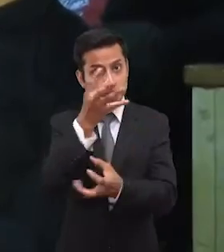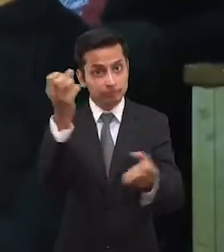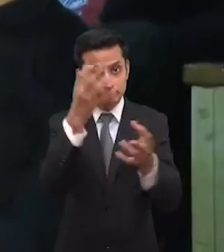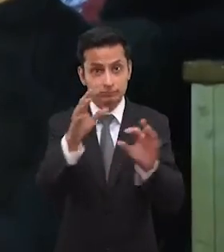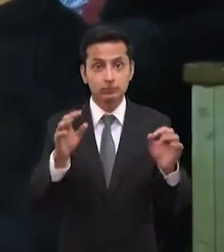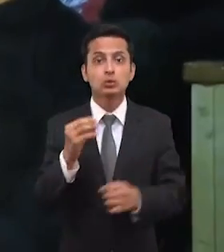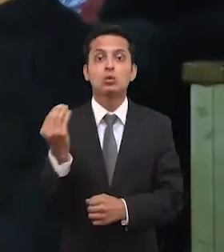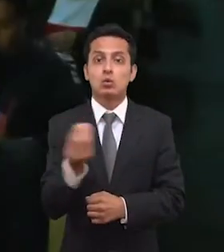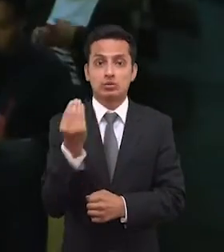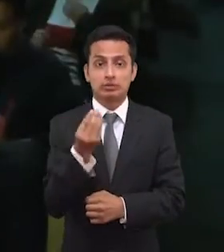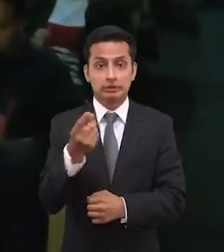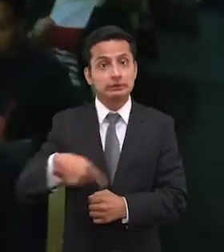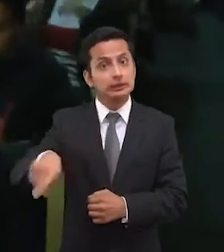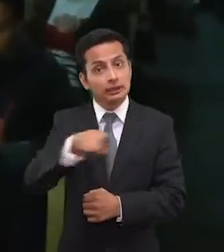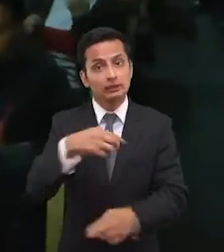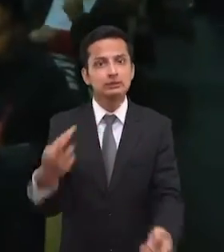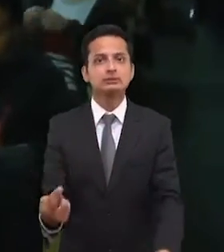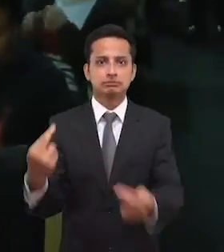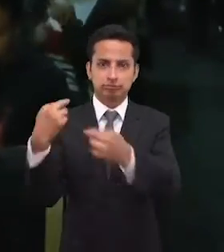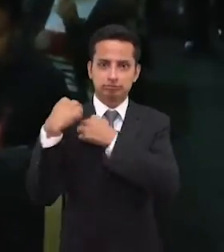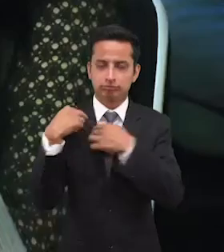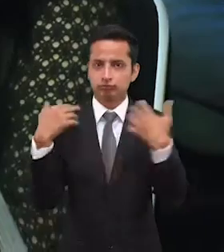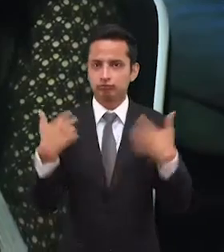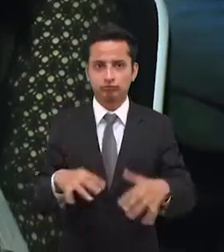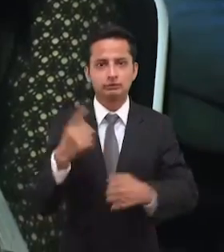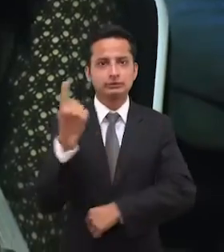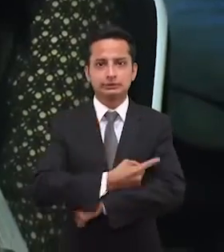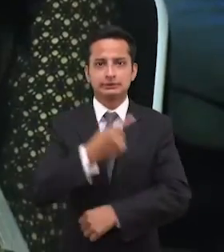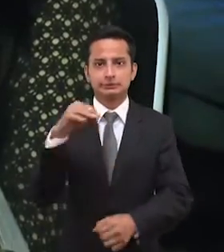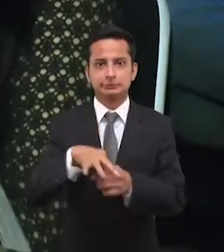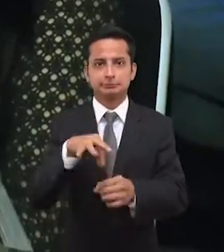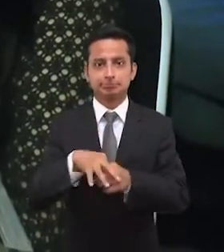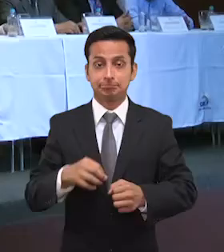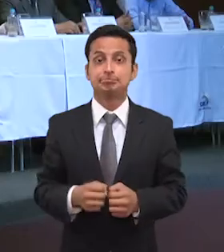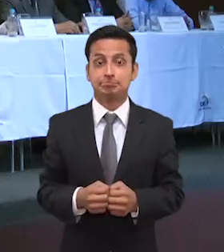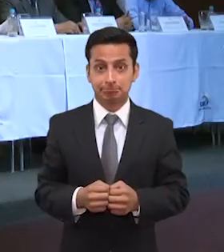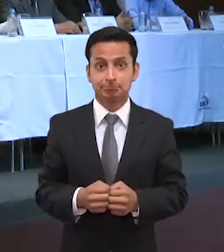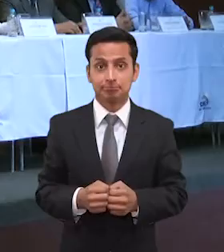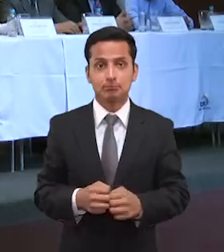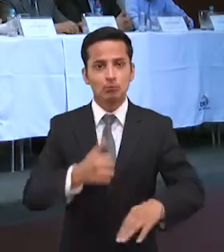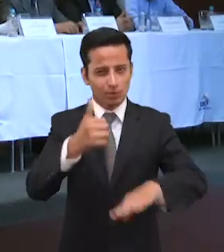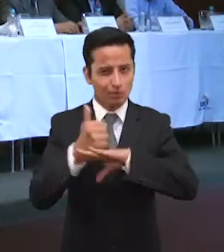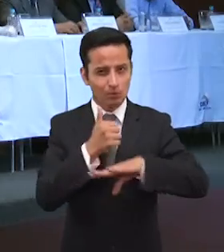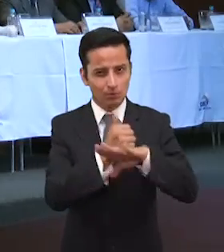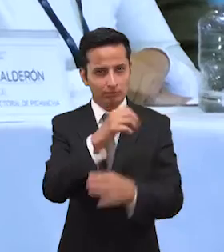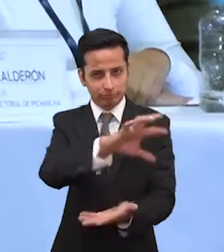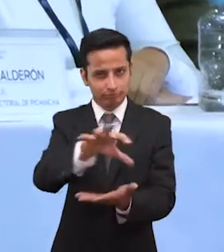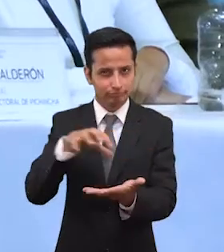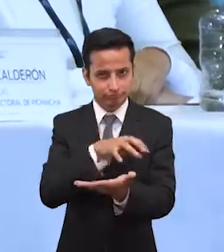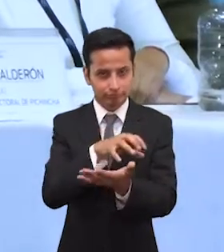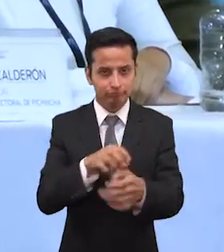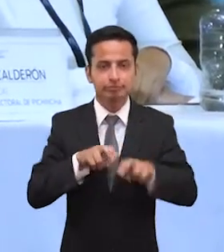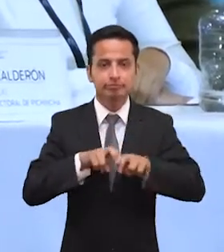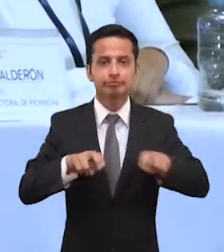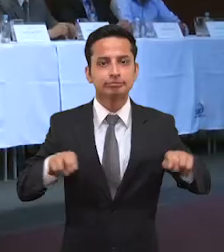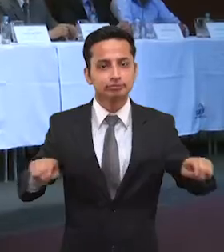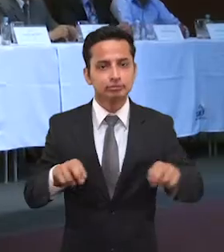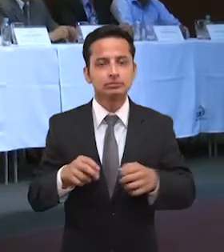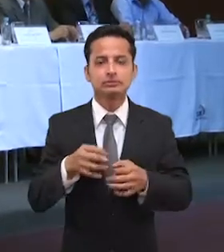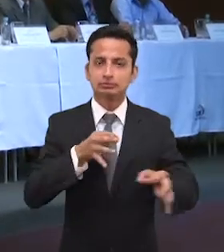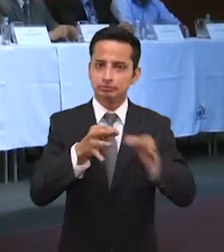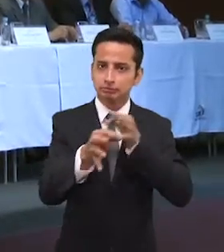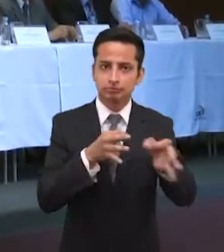de la juventud, quienes tienen una gran responsabilidad el día de las elecciones. Las autoridades provinciales presentes en este